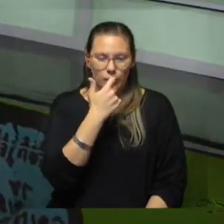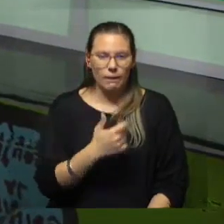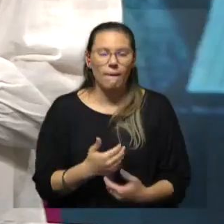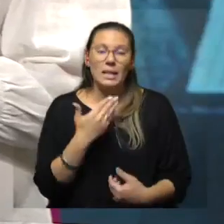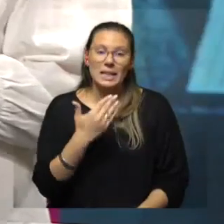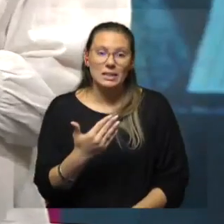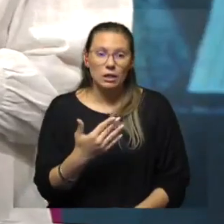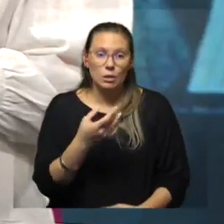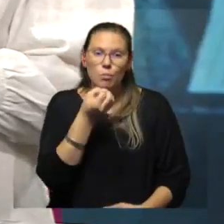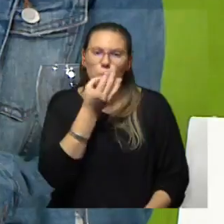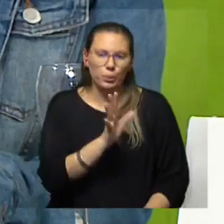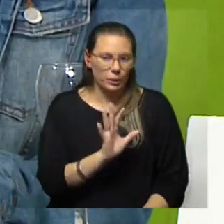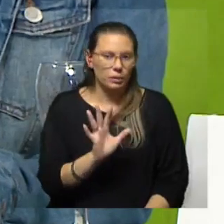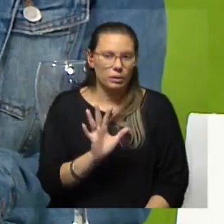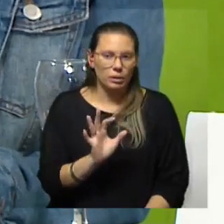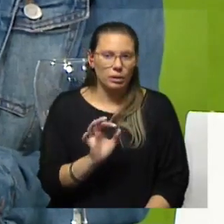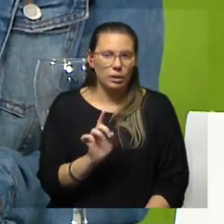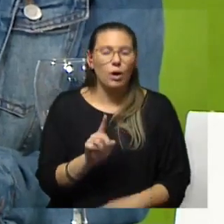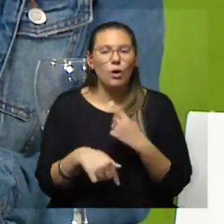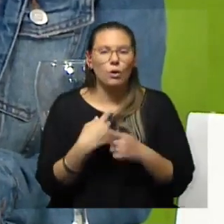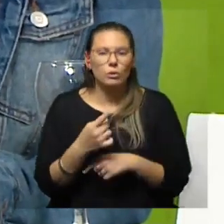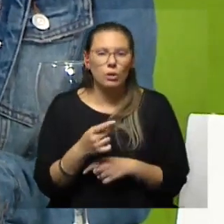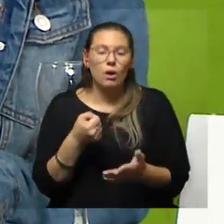gracias a ustedes. ¿Va a estar? Sí, voy a inventar alguna otra cosita